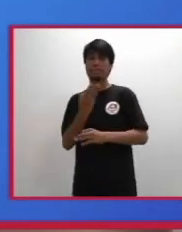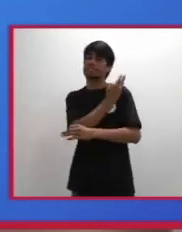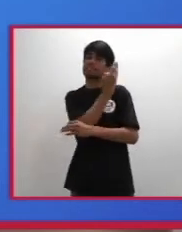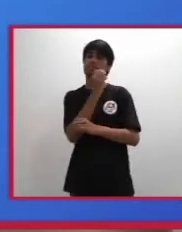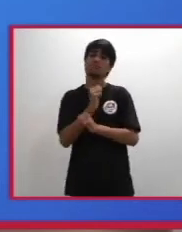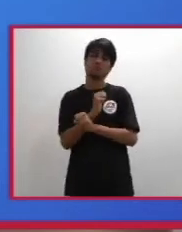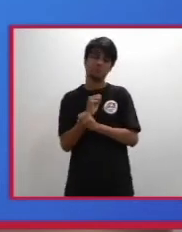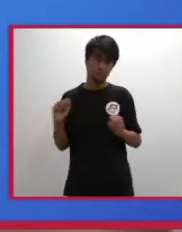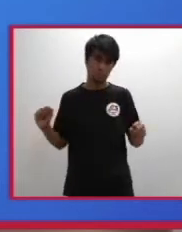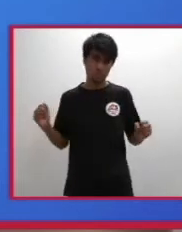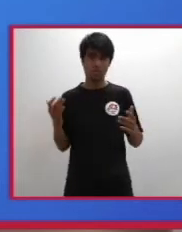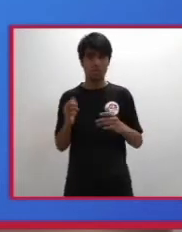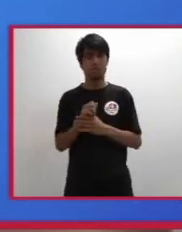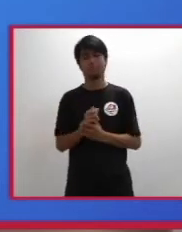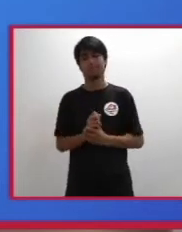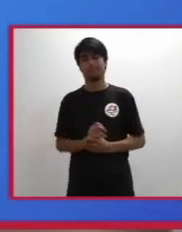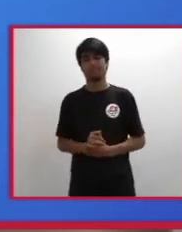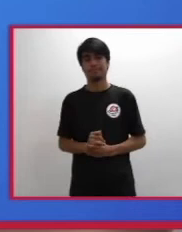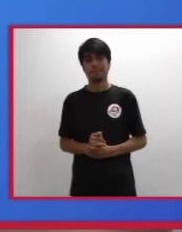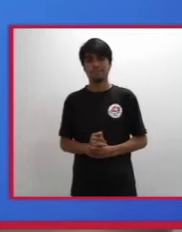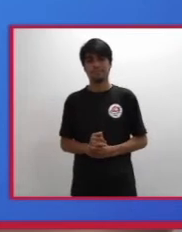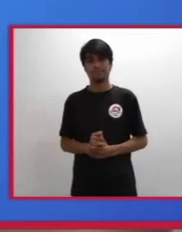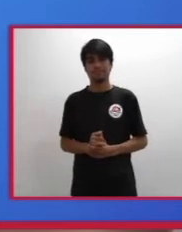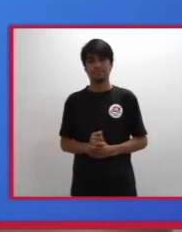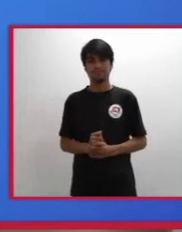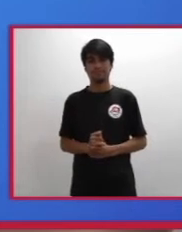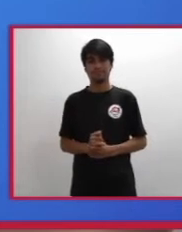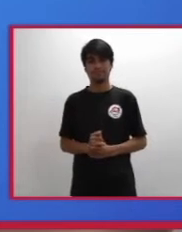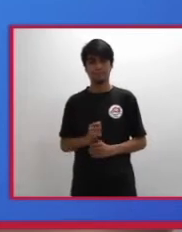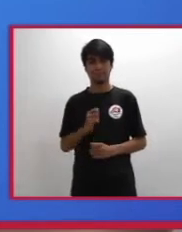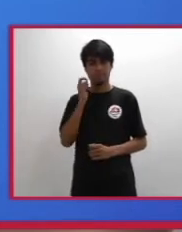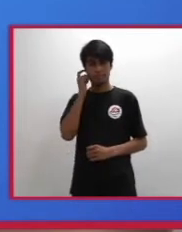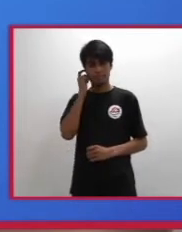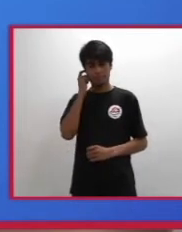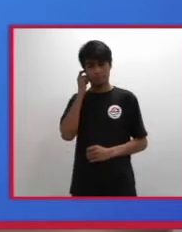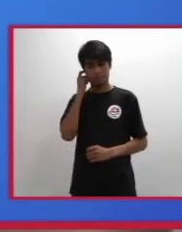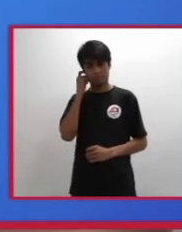entonces pueden ocurrir este tipo de accidentes.